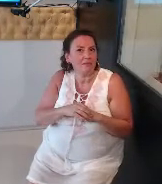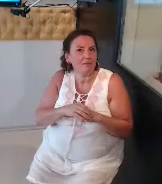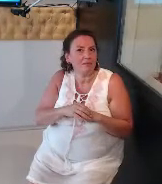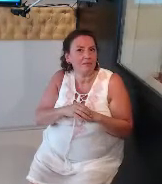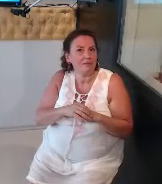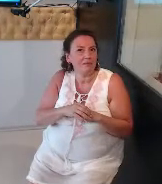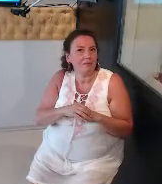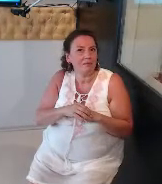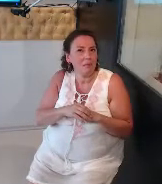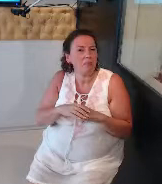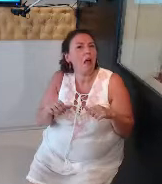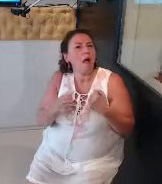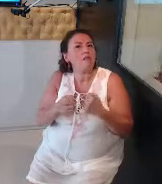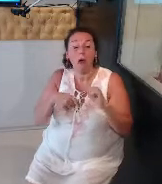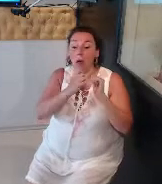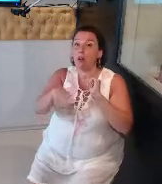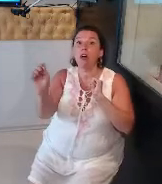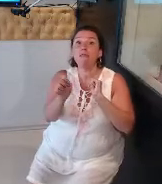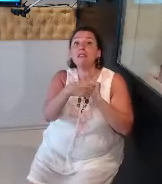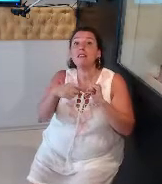viene de torneo de tenis importante arrancando la semana